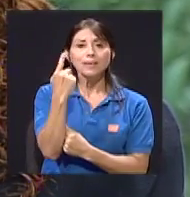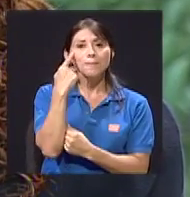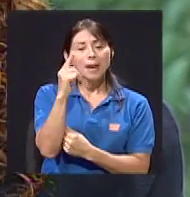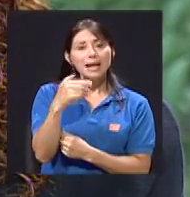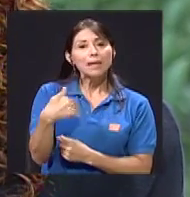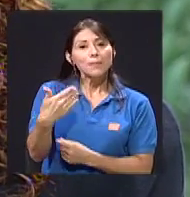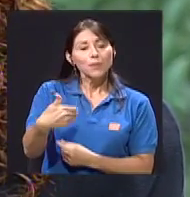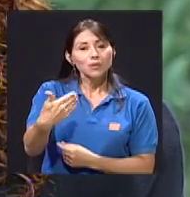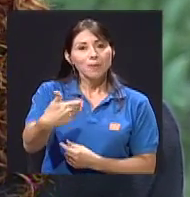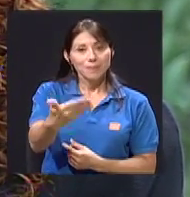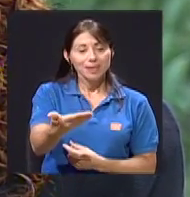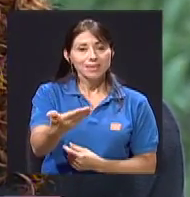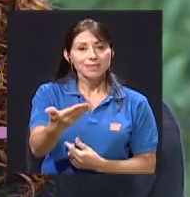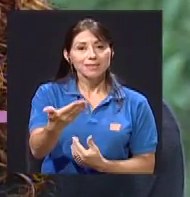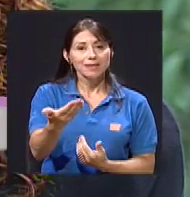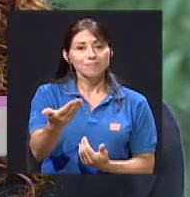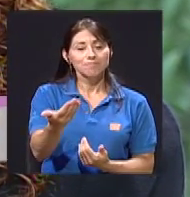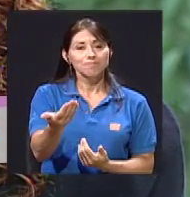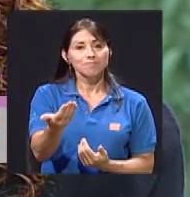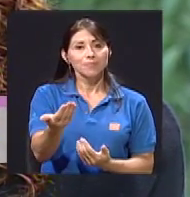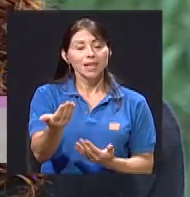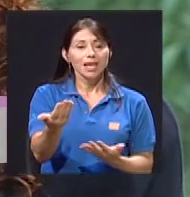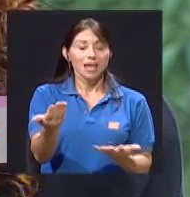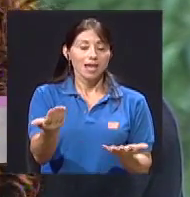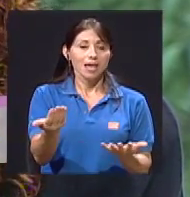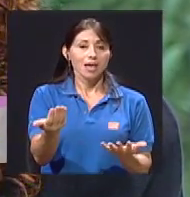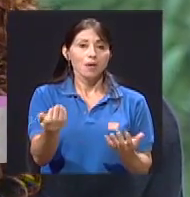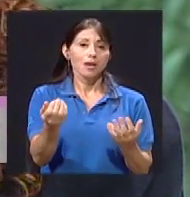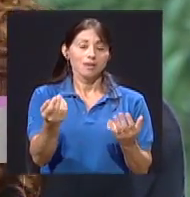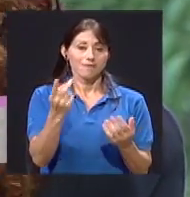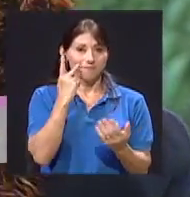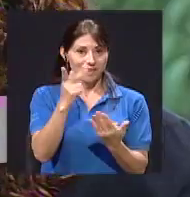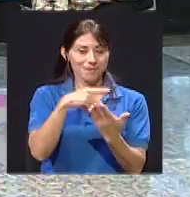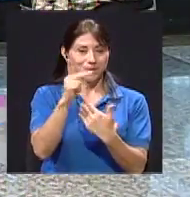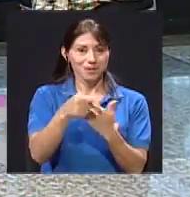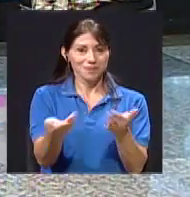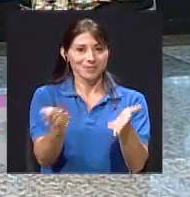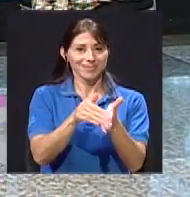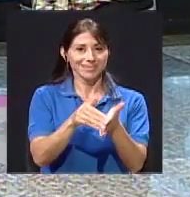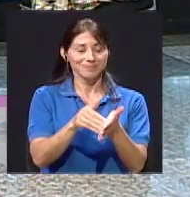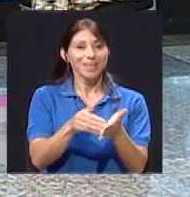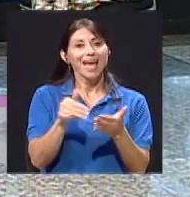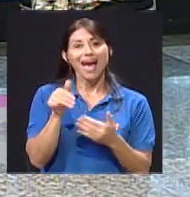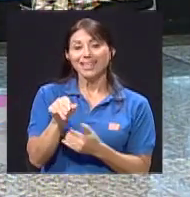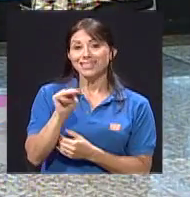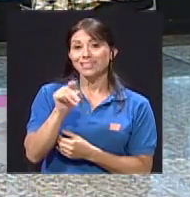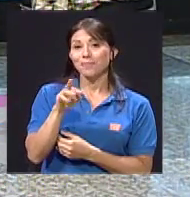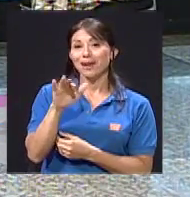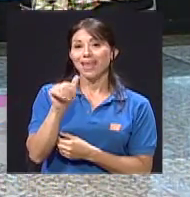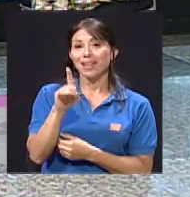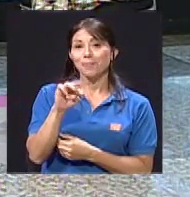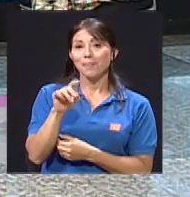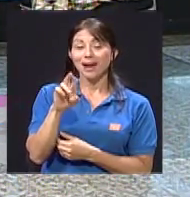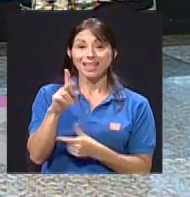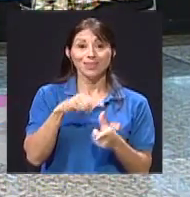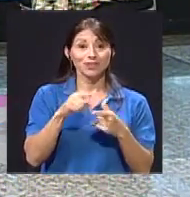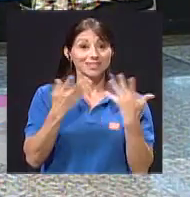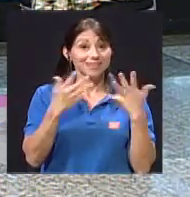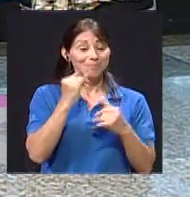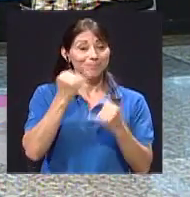que próximamente nos entonces nos sintonice. Así es, María del Mar. Entonces, hasta aquí